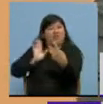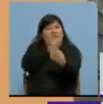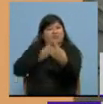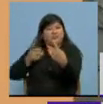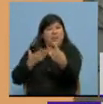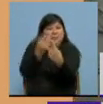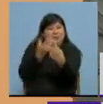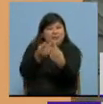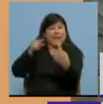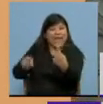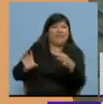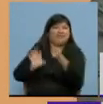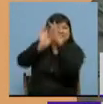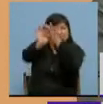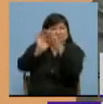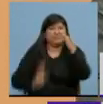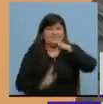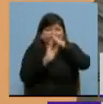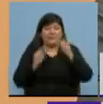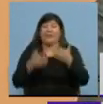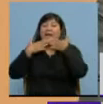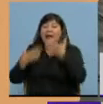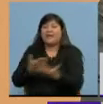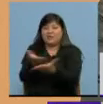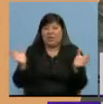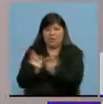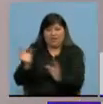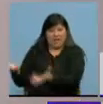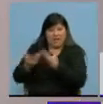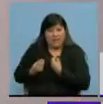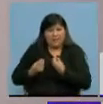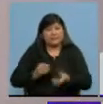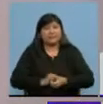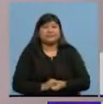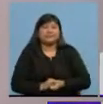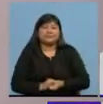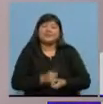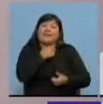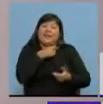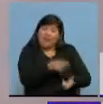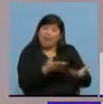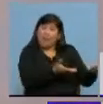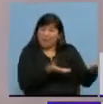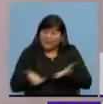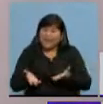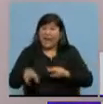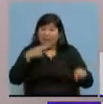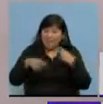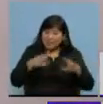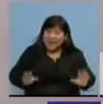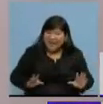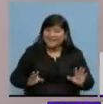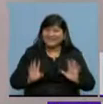es así que, bueno, agradecido del equipo que tengo. Bueno, lo queríamos invitar a almorzar a Guillermo, y yo me dice, no, ya te ganó